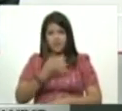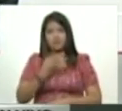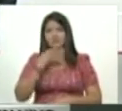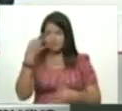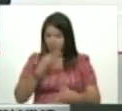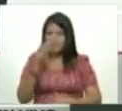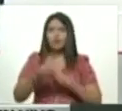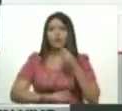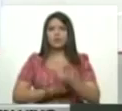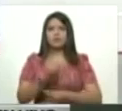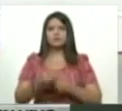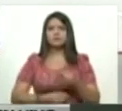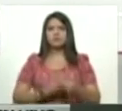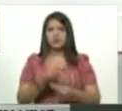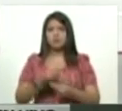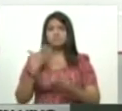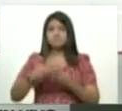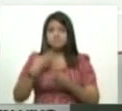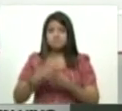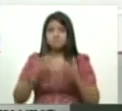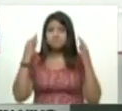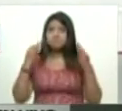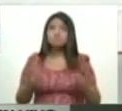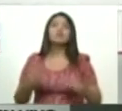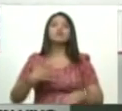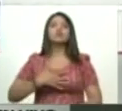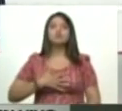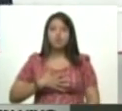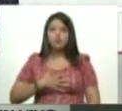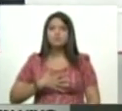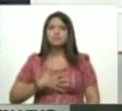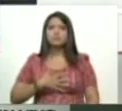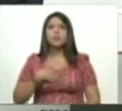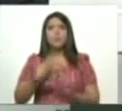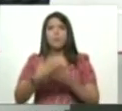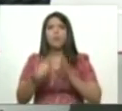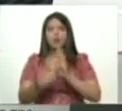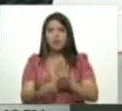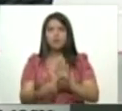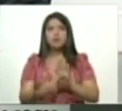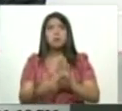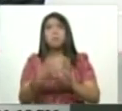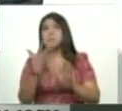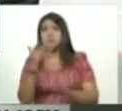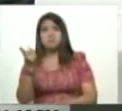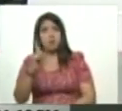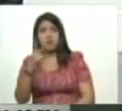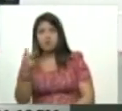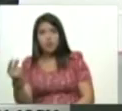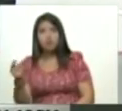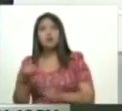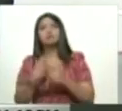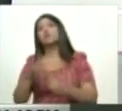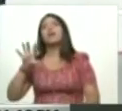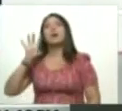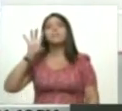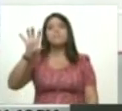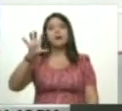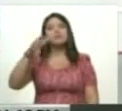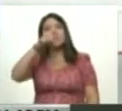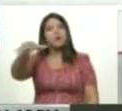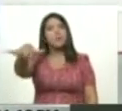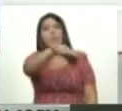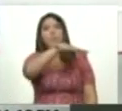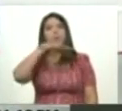hacer, que quede constancia de que he cumplido con mi deber. Si no, que la patria y el